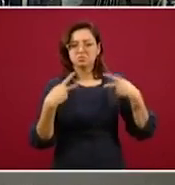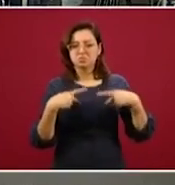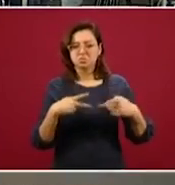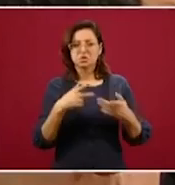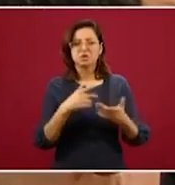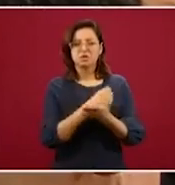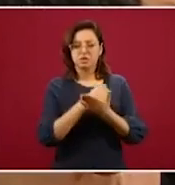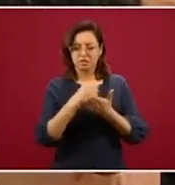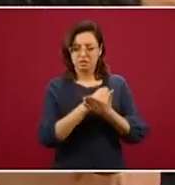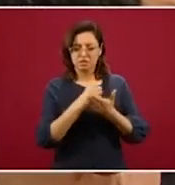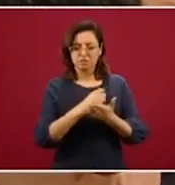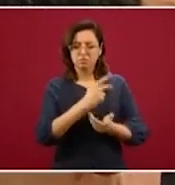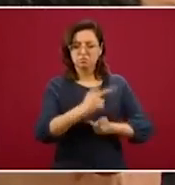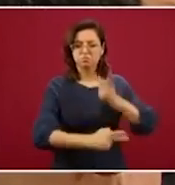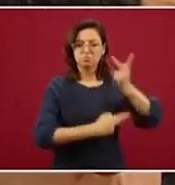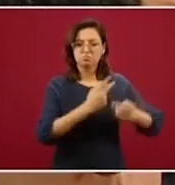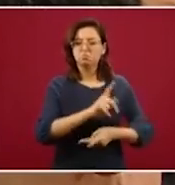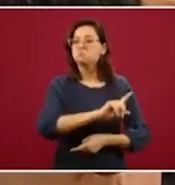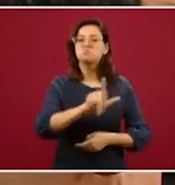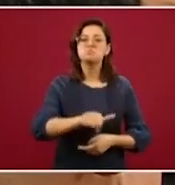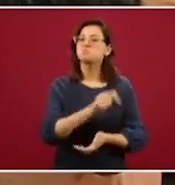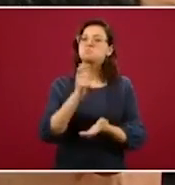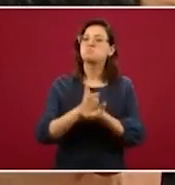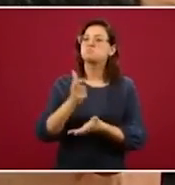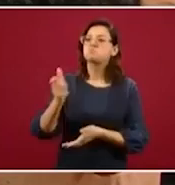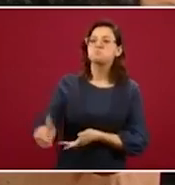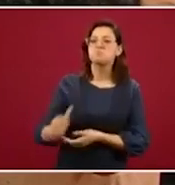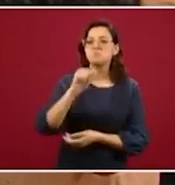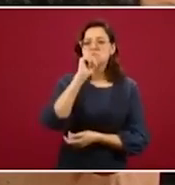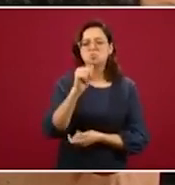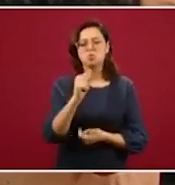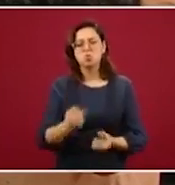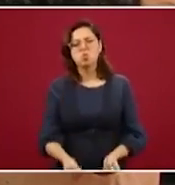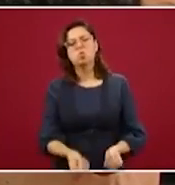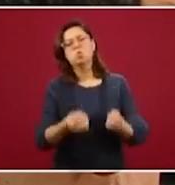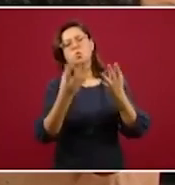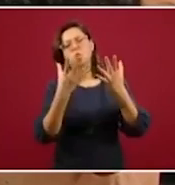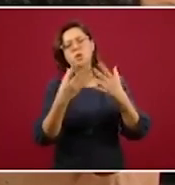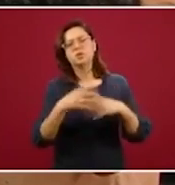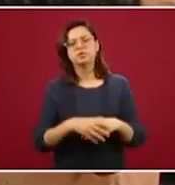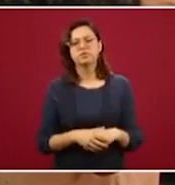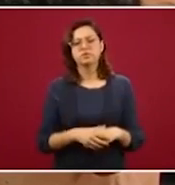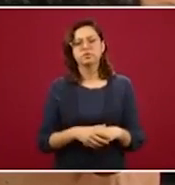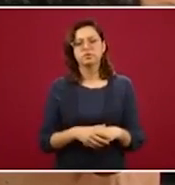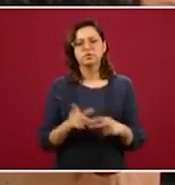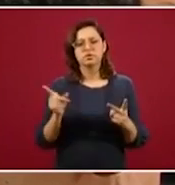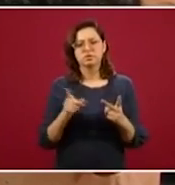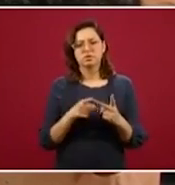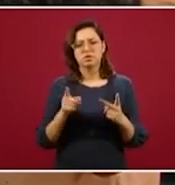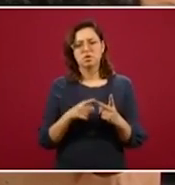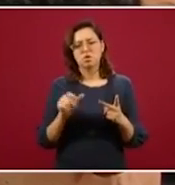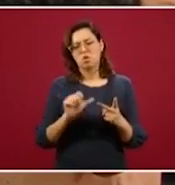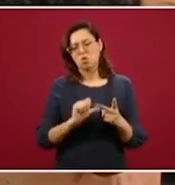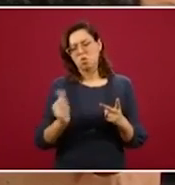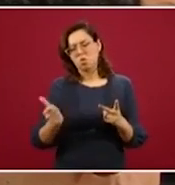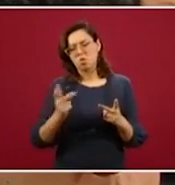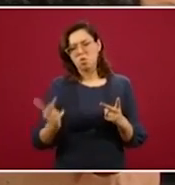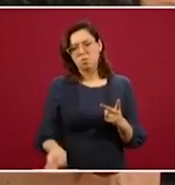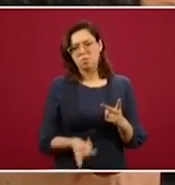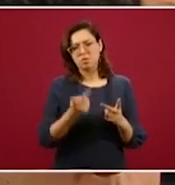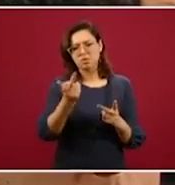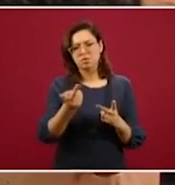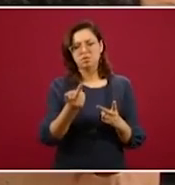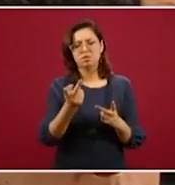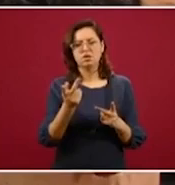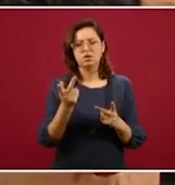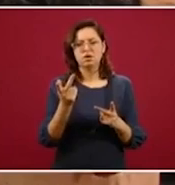y quisiera también hacerle otra pregunta, tal vez no esté tan relacionada con la